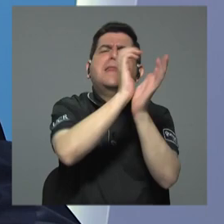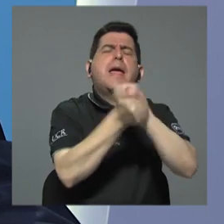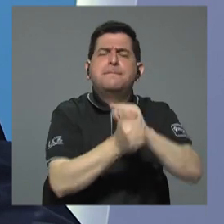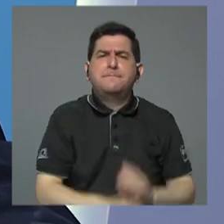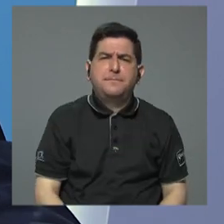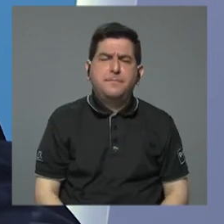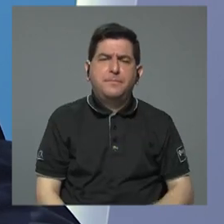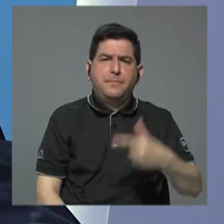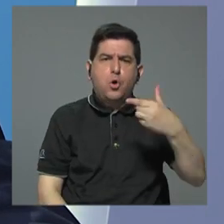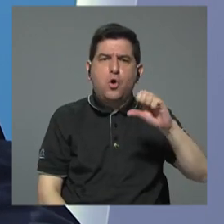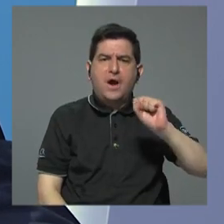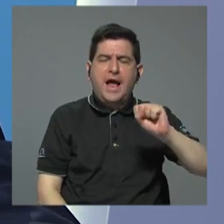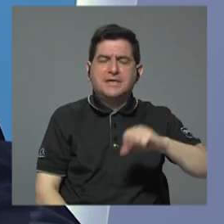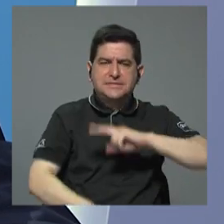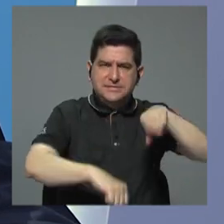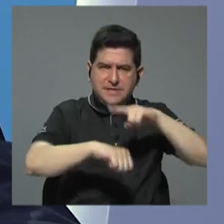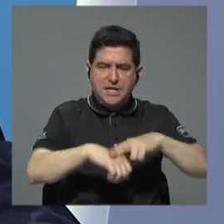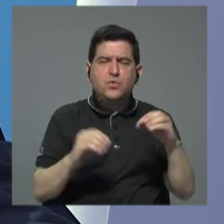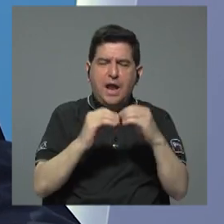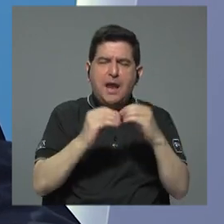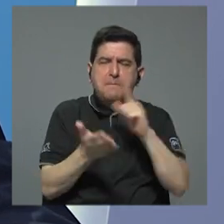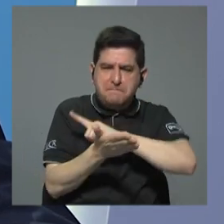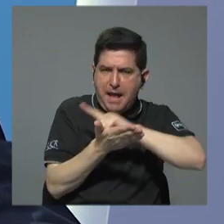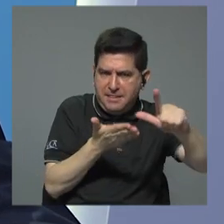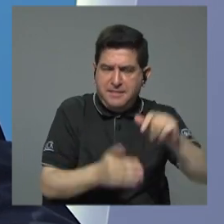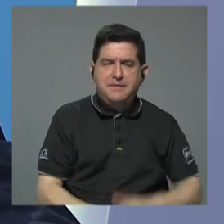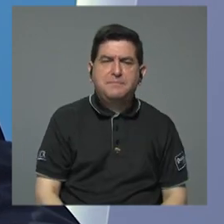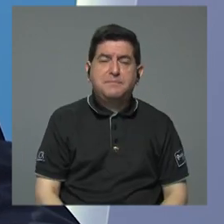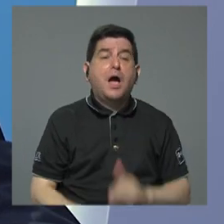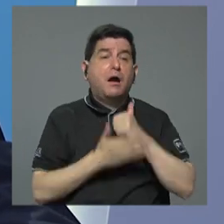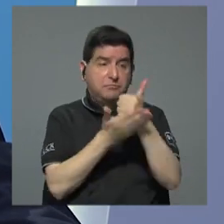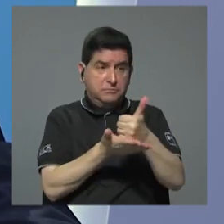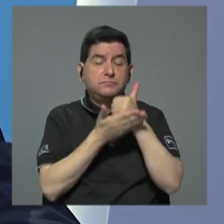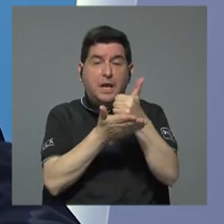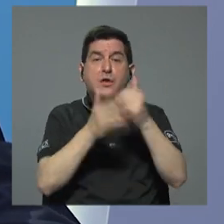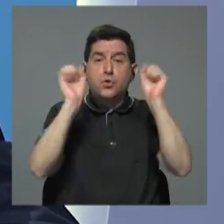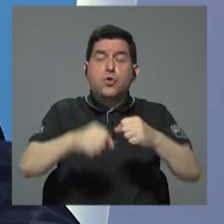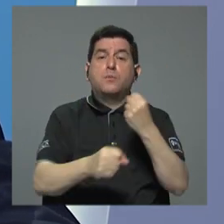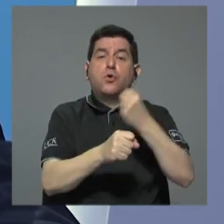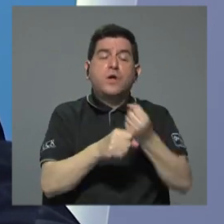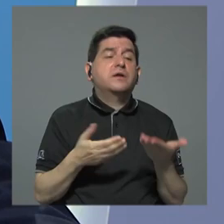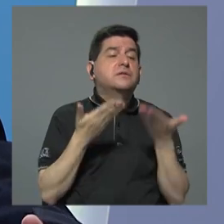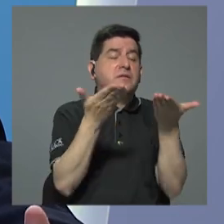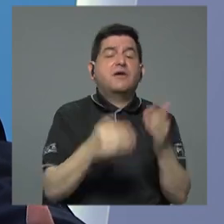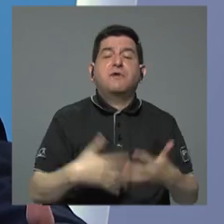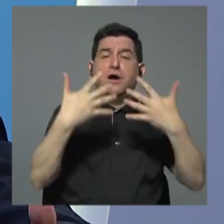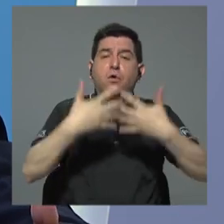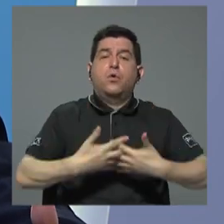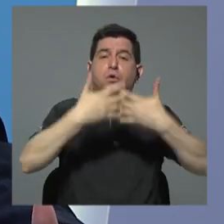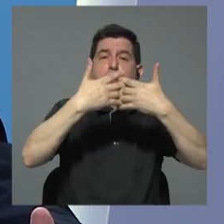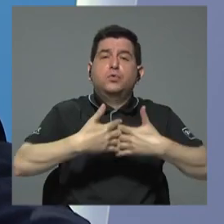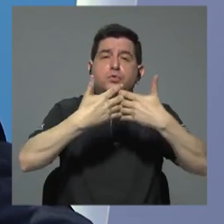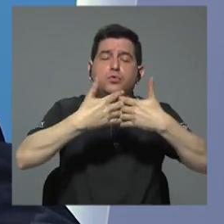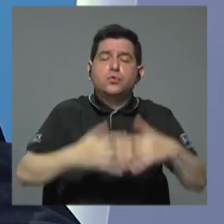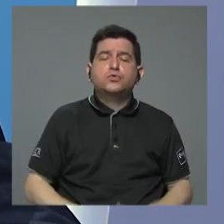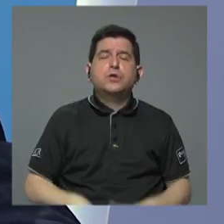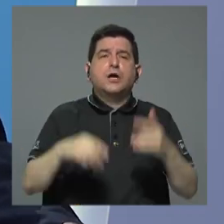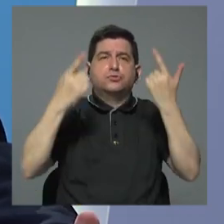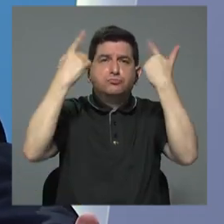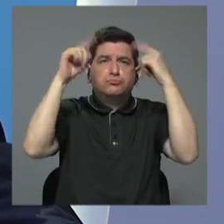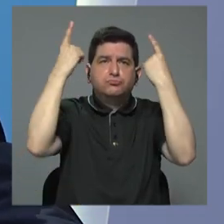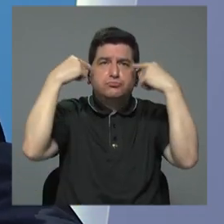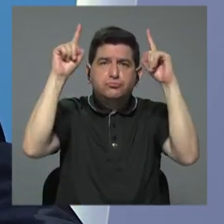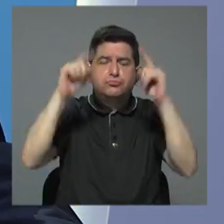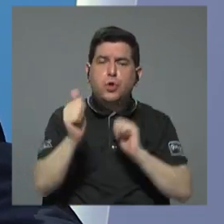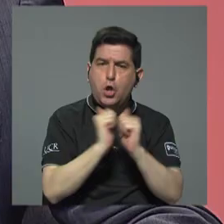gas natural es una energía más limpia de transición, y nos sirve muchísimo para lograr empleabilidad, para que las industrias sean más eficientes, para